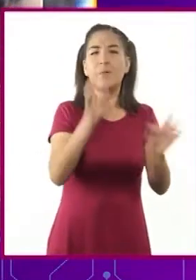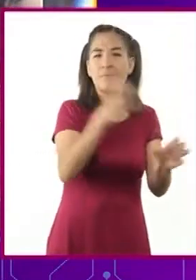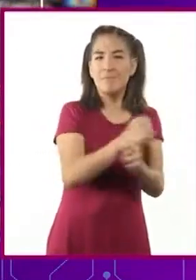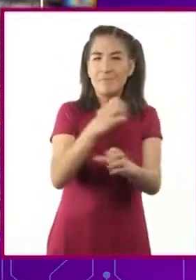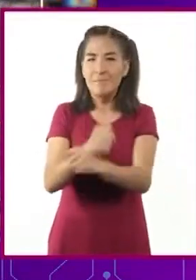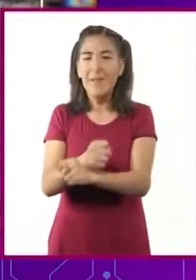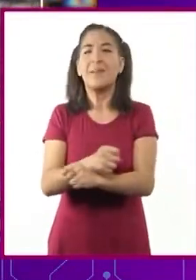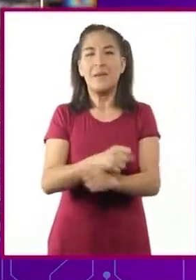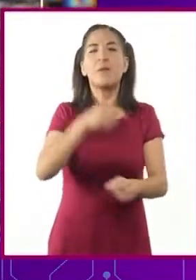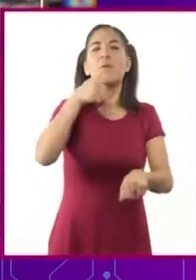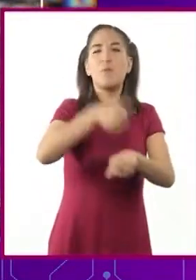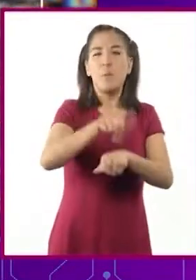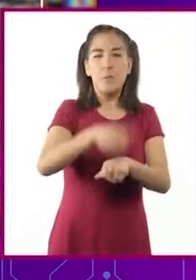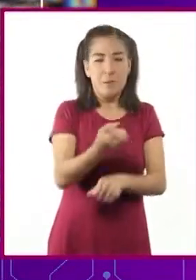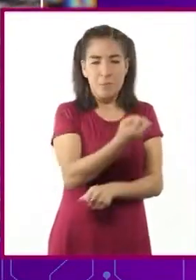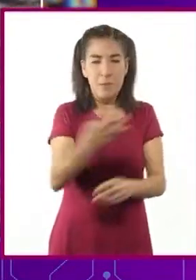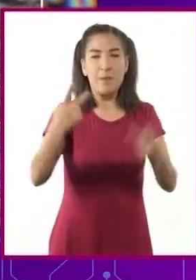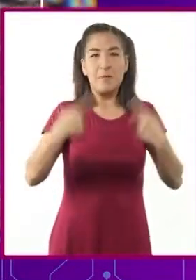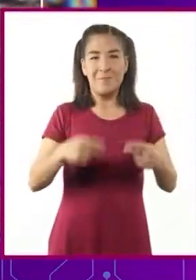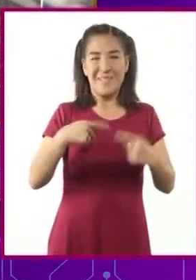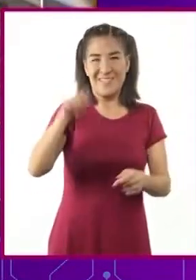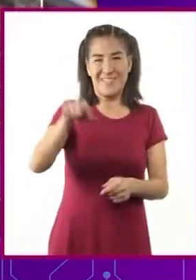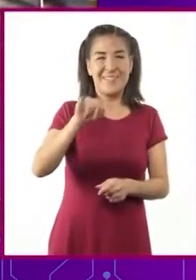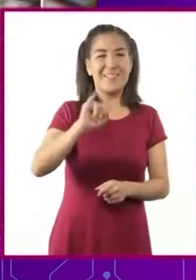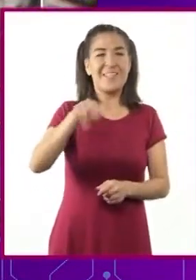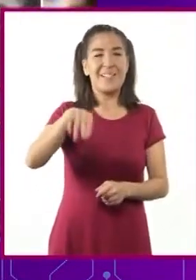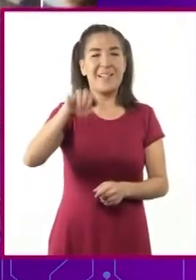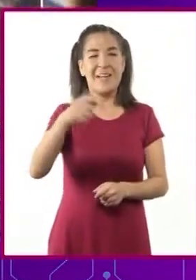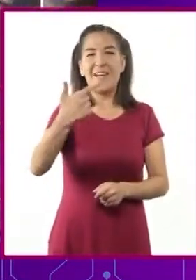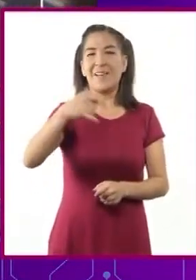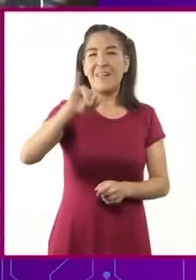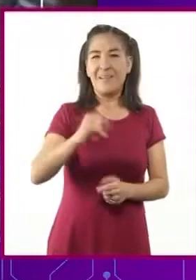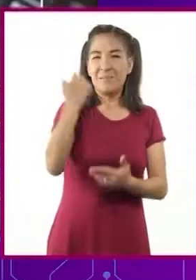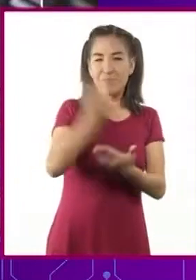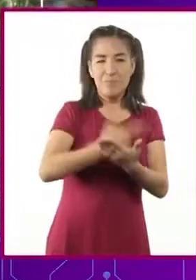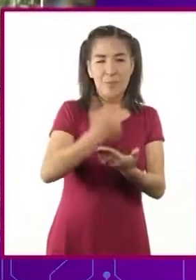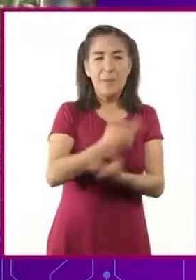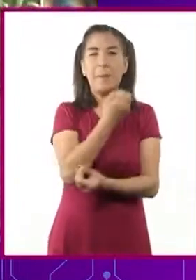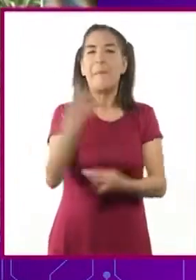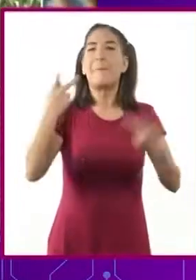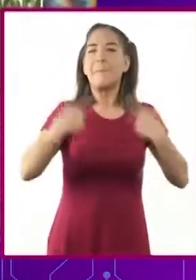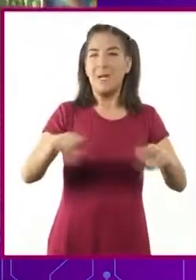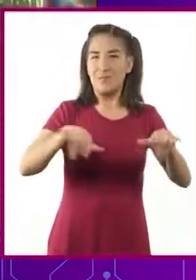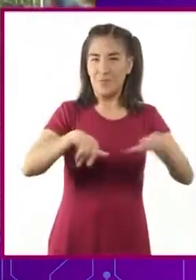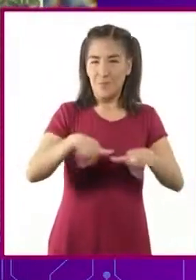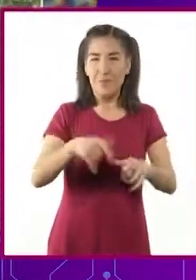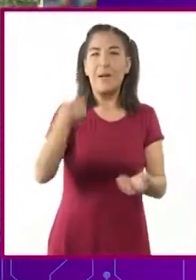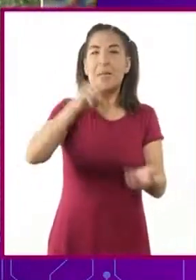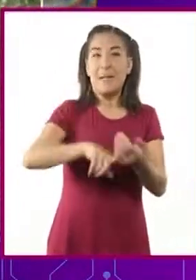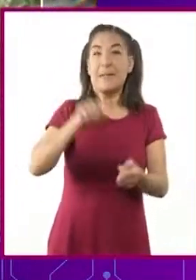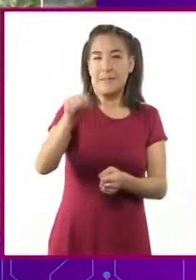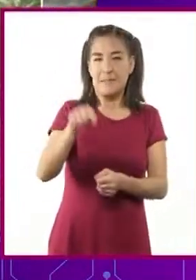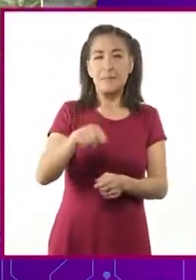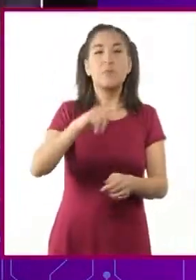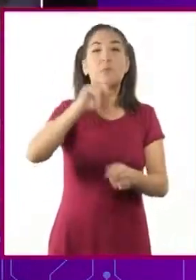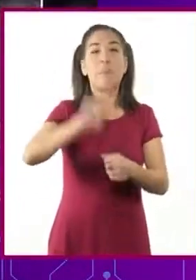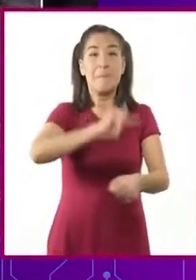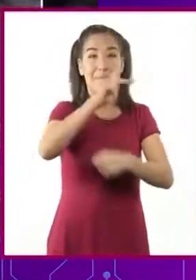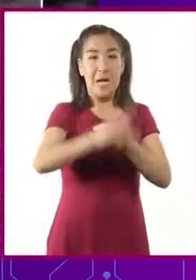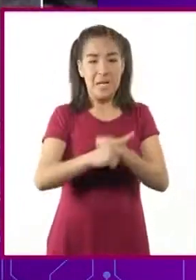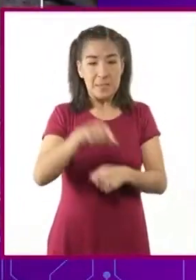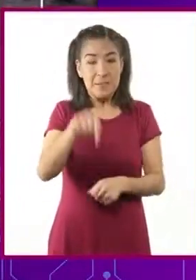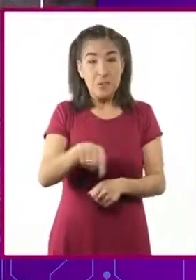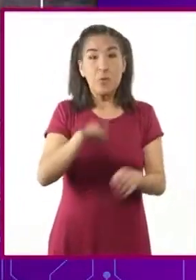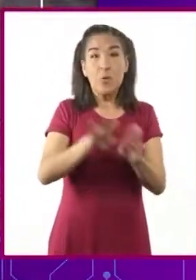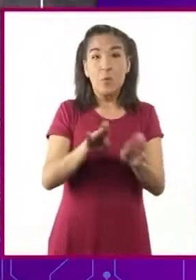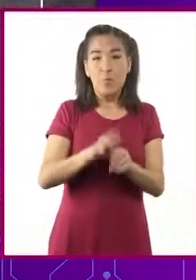habitantes. De acuerdo con el Instituto Nacional de Estadística y Geografía, INEGI, en nuestro país una localidad es rural si el número